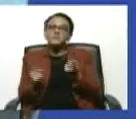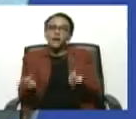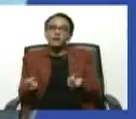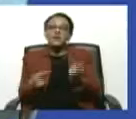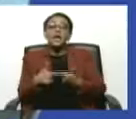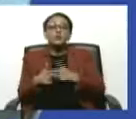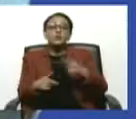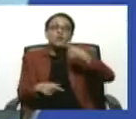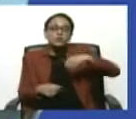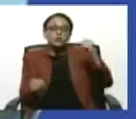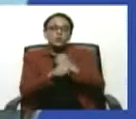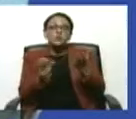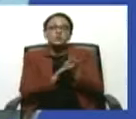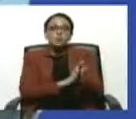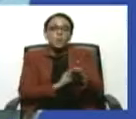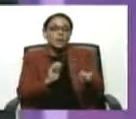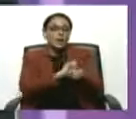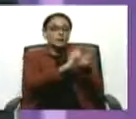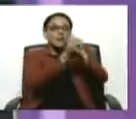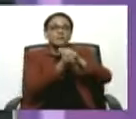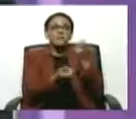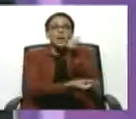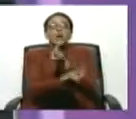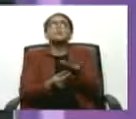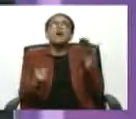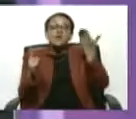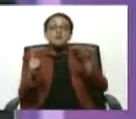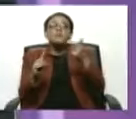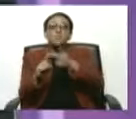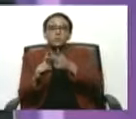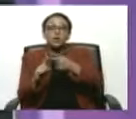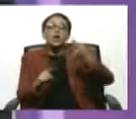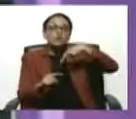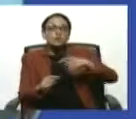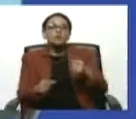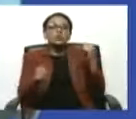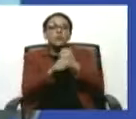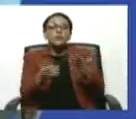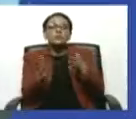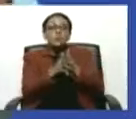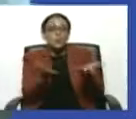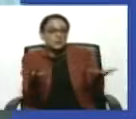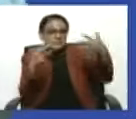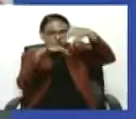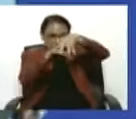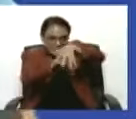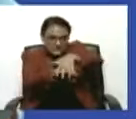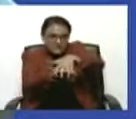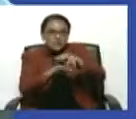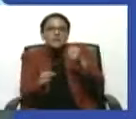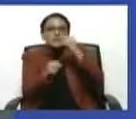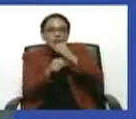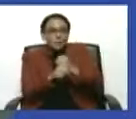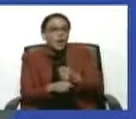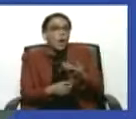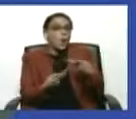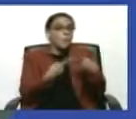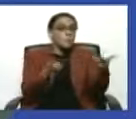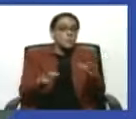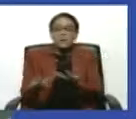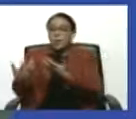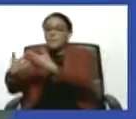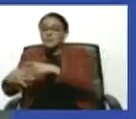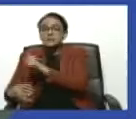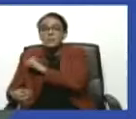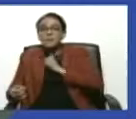transformación económica es fundamental. Diversificar nuestra economía es fundamental, y por eso siempre, revisando